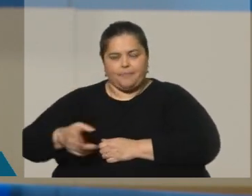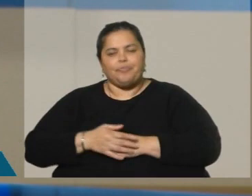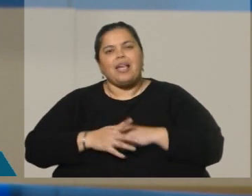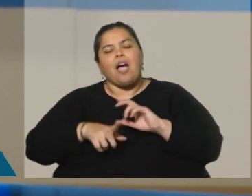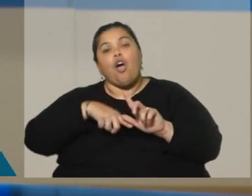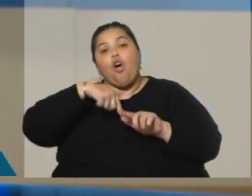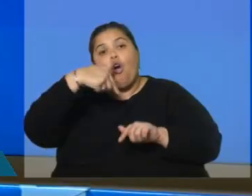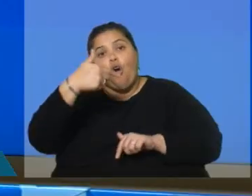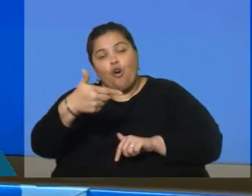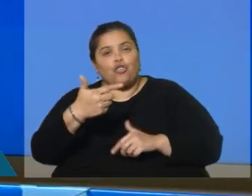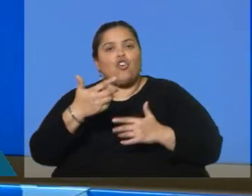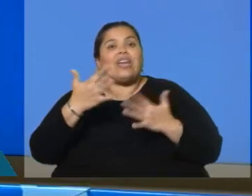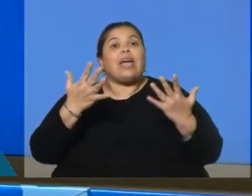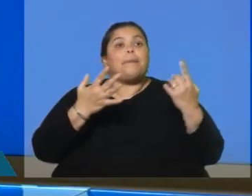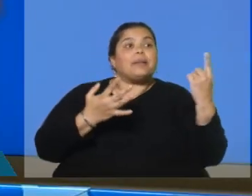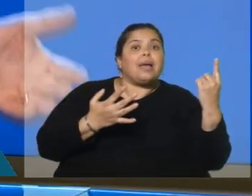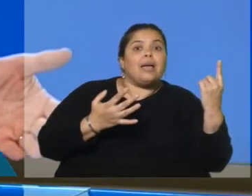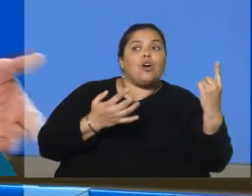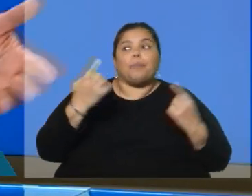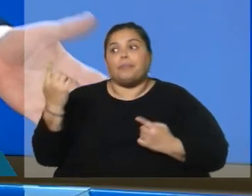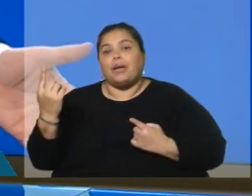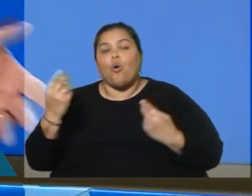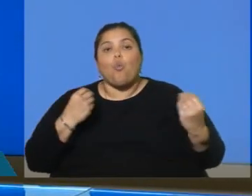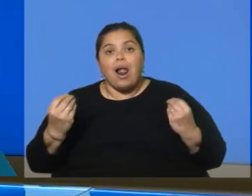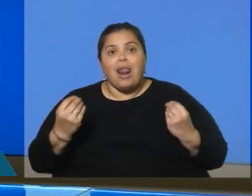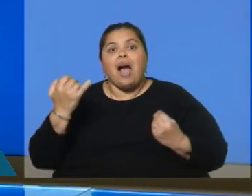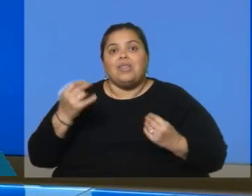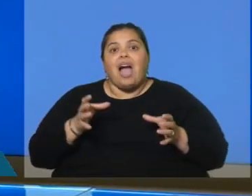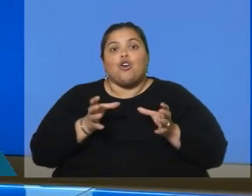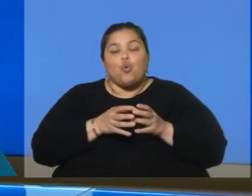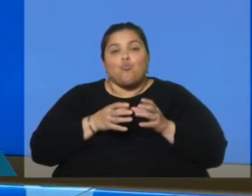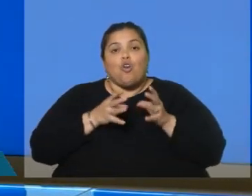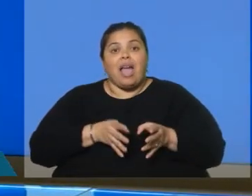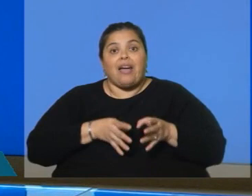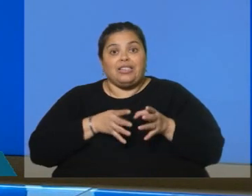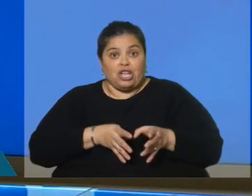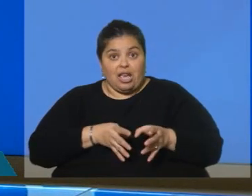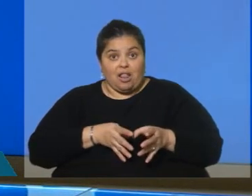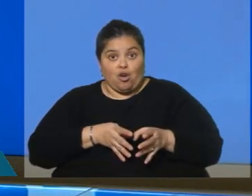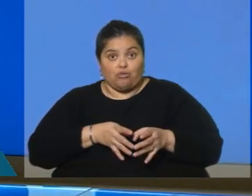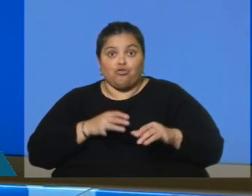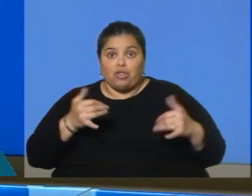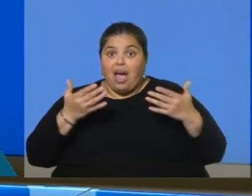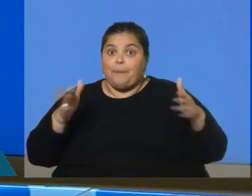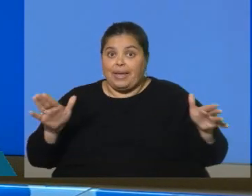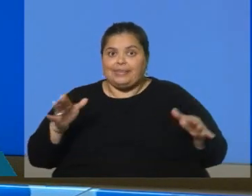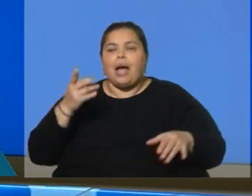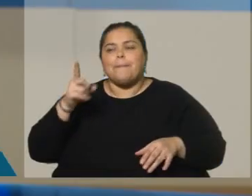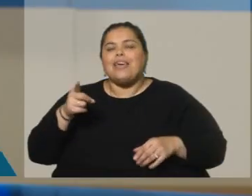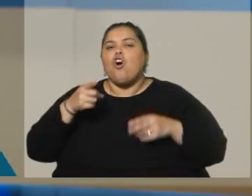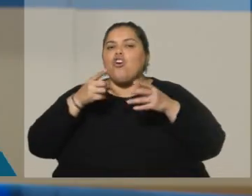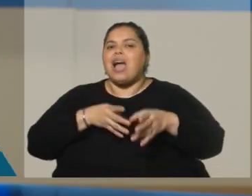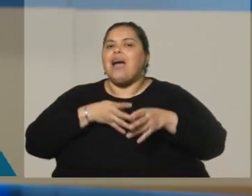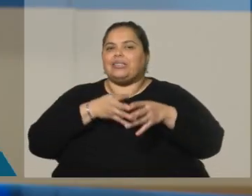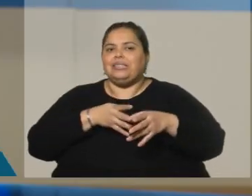también es que primero el huevo de la gallina no porque estaban los grupos guerrilleros operando la guerrilla y muerte